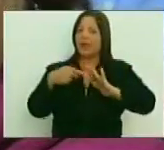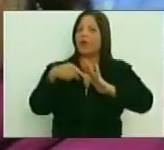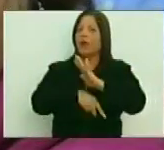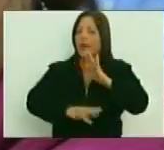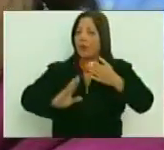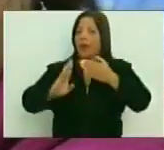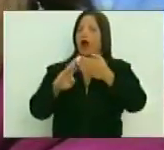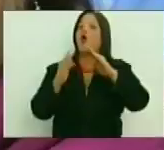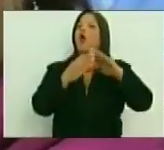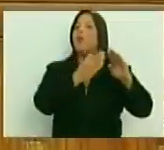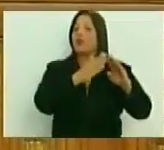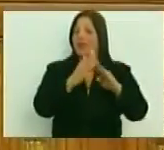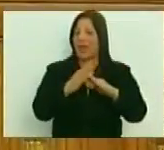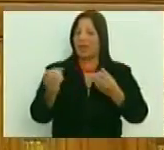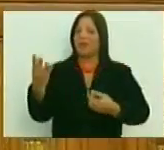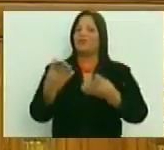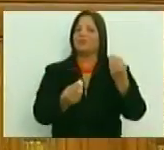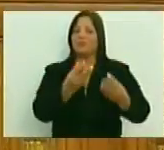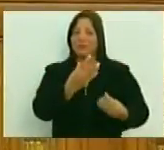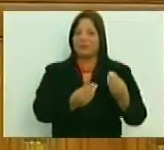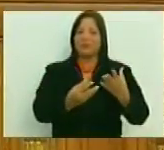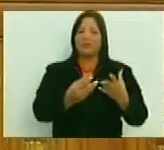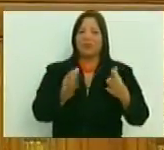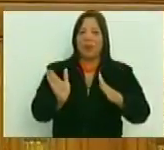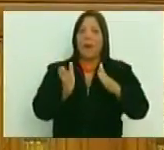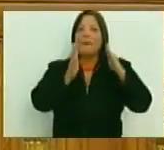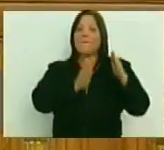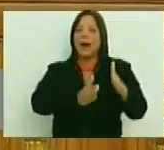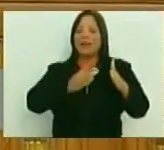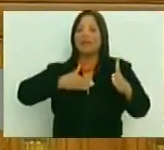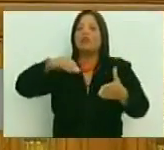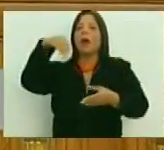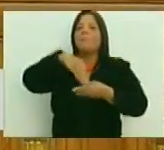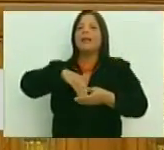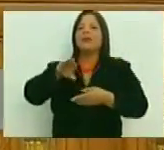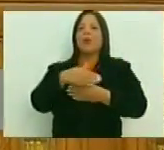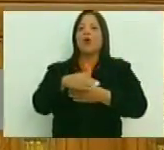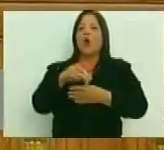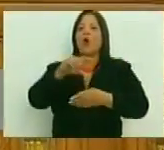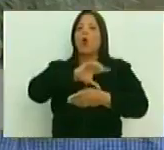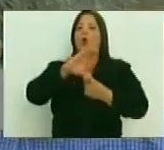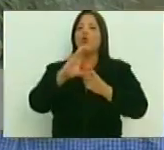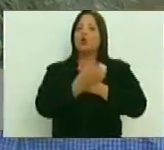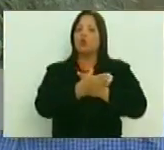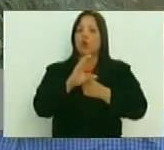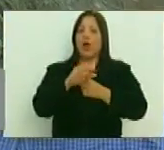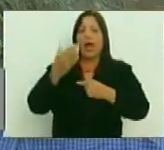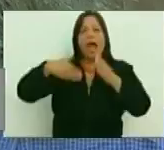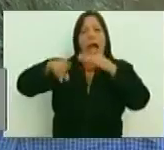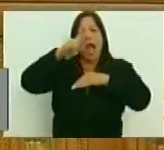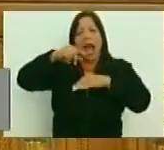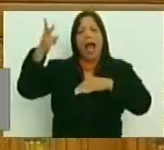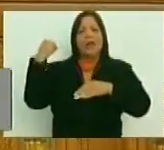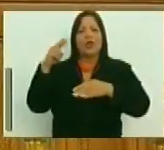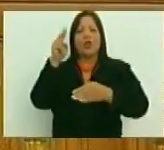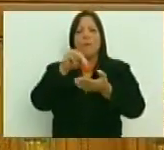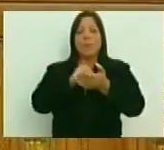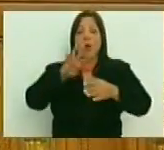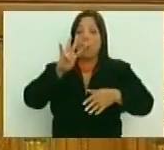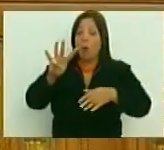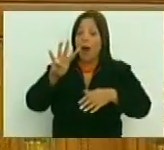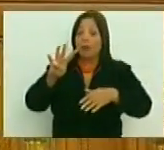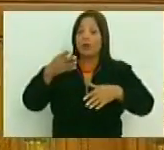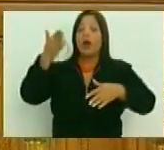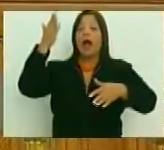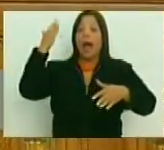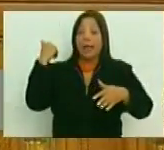las comunidades y eran reconocidos como parte de su patrimonio cultural local. Desde aquel año 2004, en